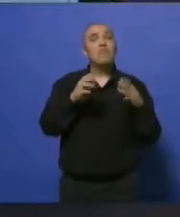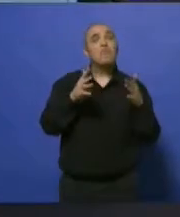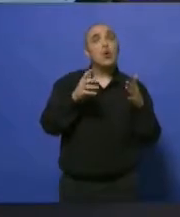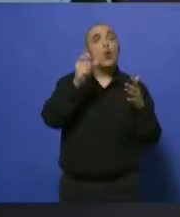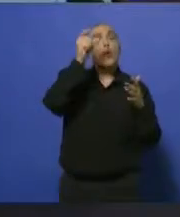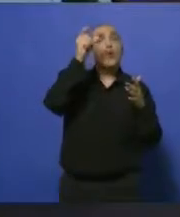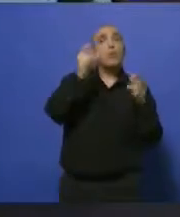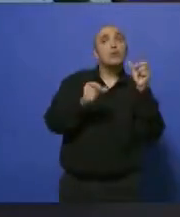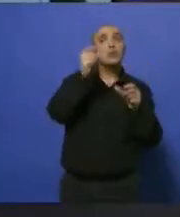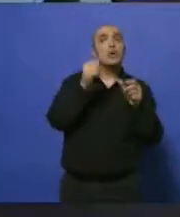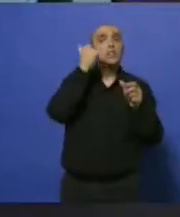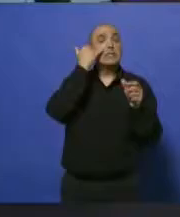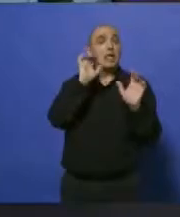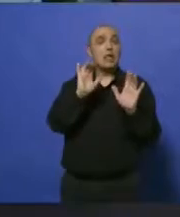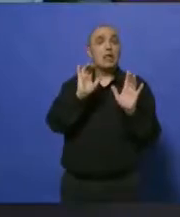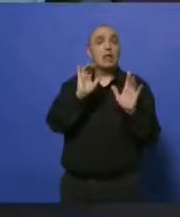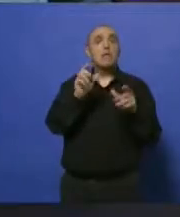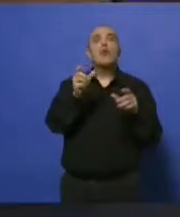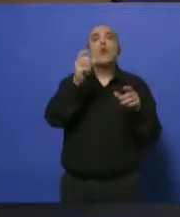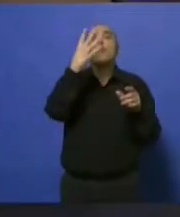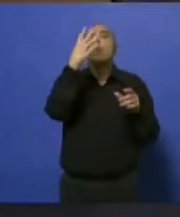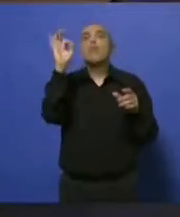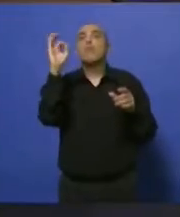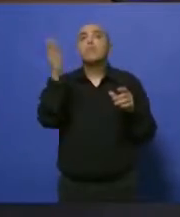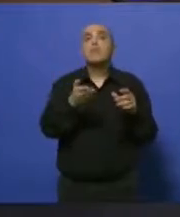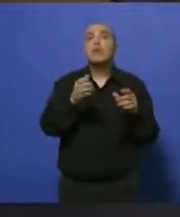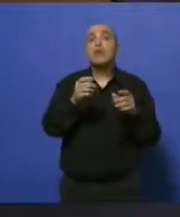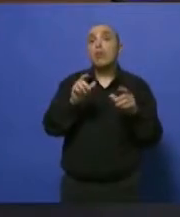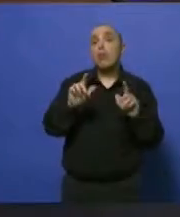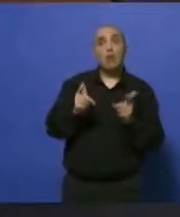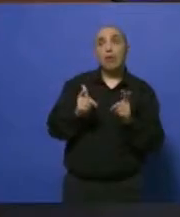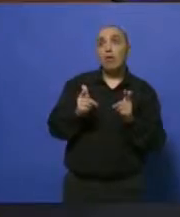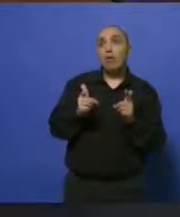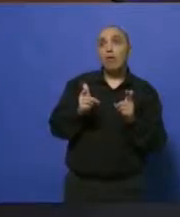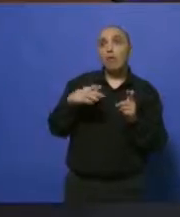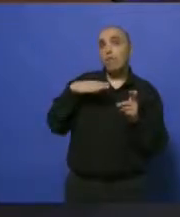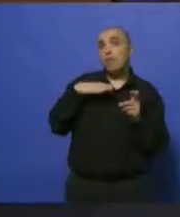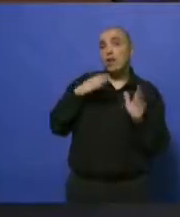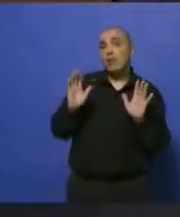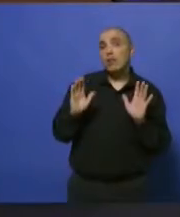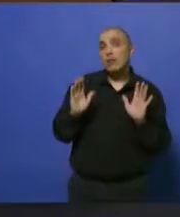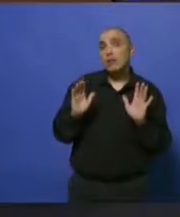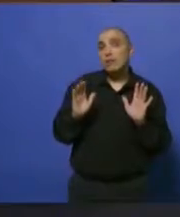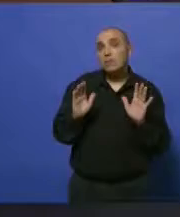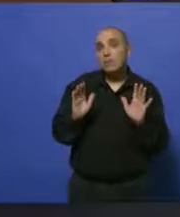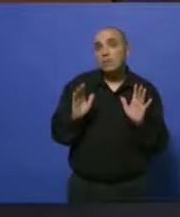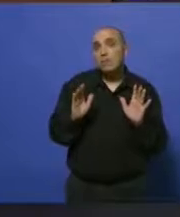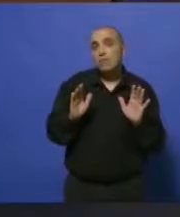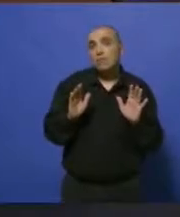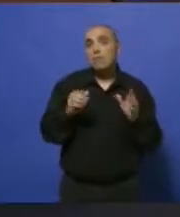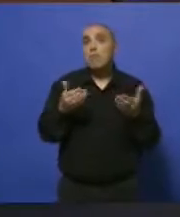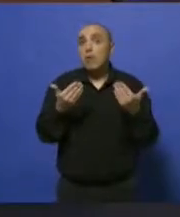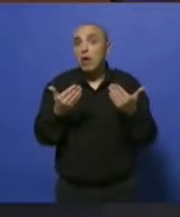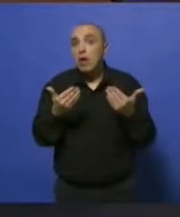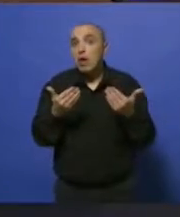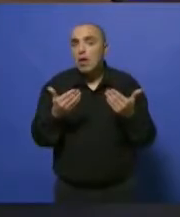que no se había registrado con anterioridad y el gobierno ha avanzado con el hecho de generar este registro para que justamente se puedan bloquear.